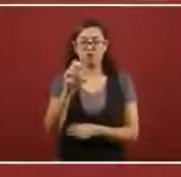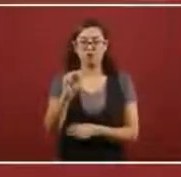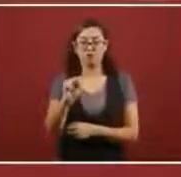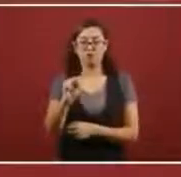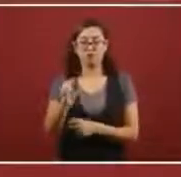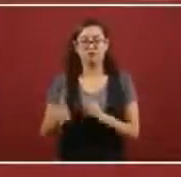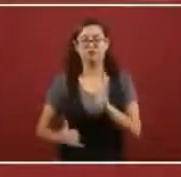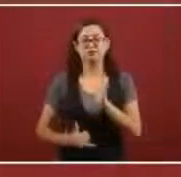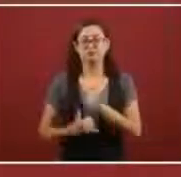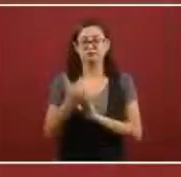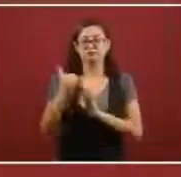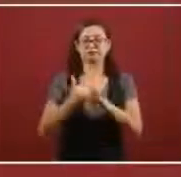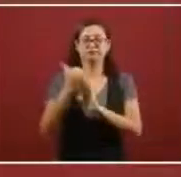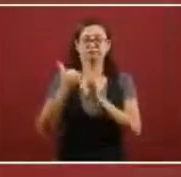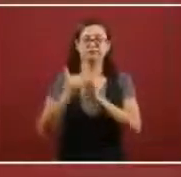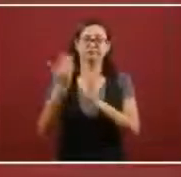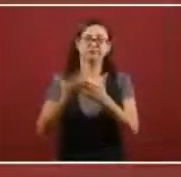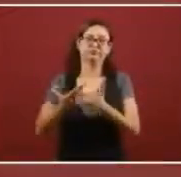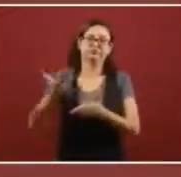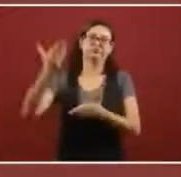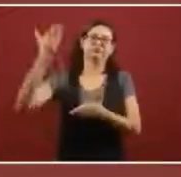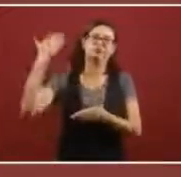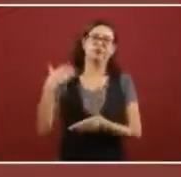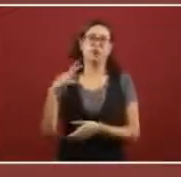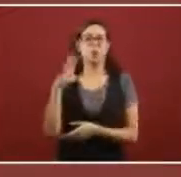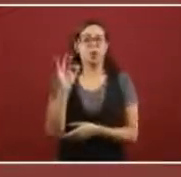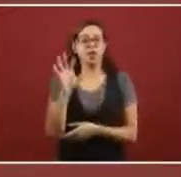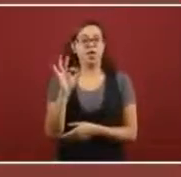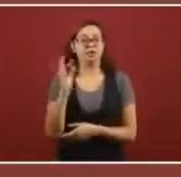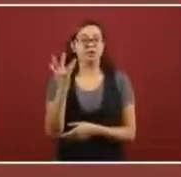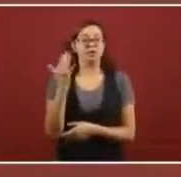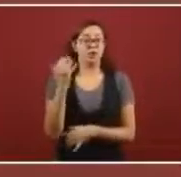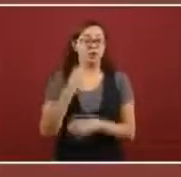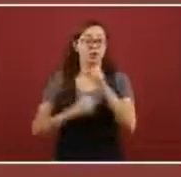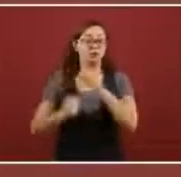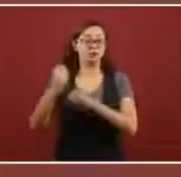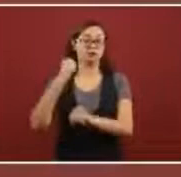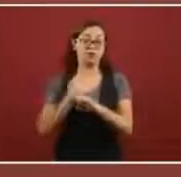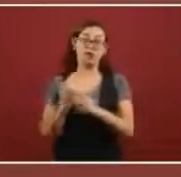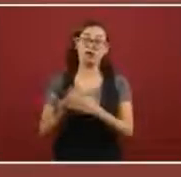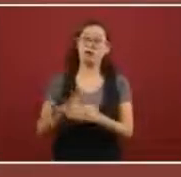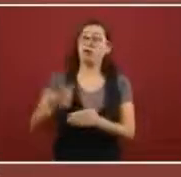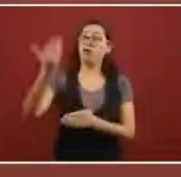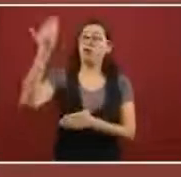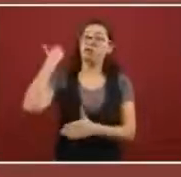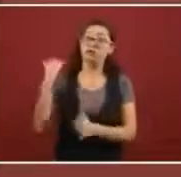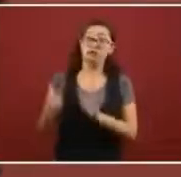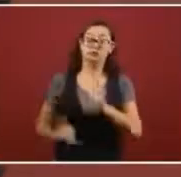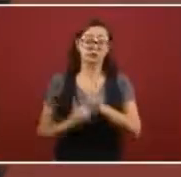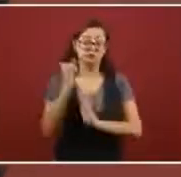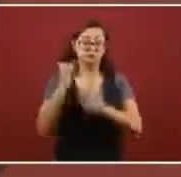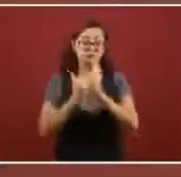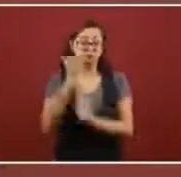hicieron hace 40, 50 años. Si se modernizan,